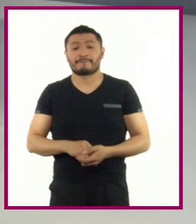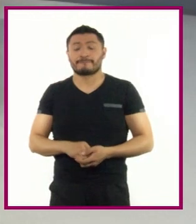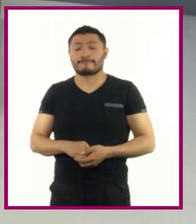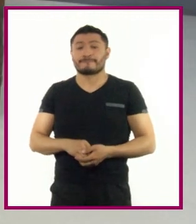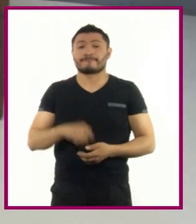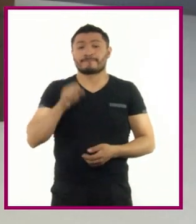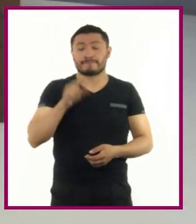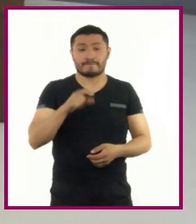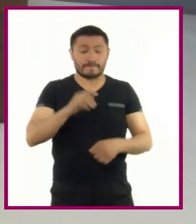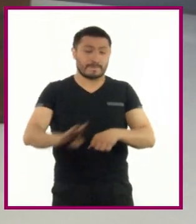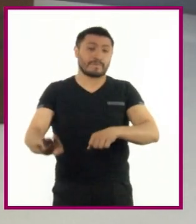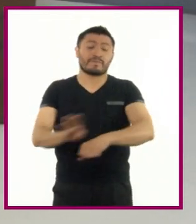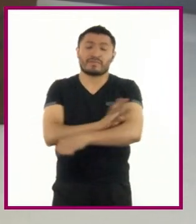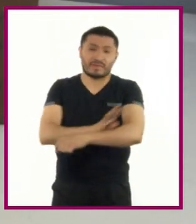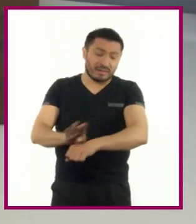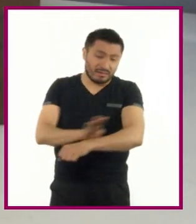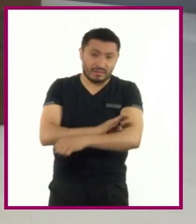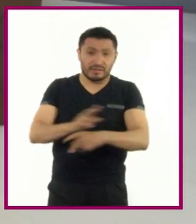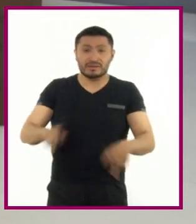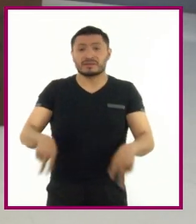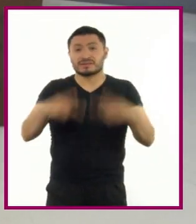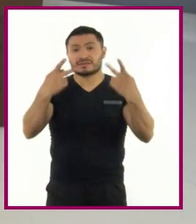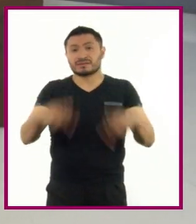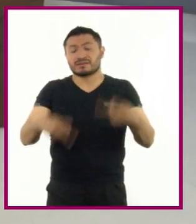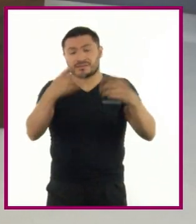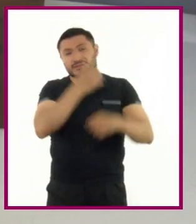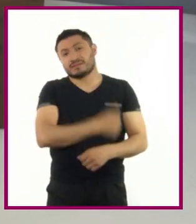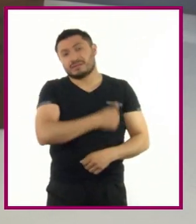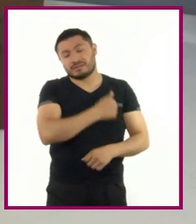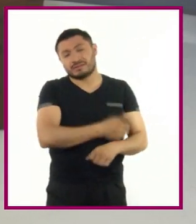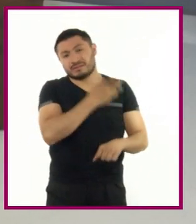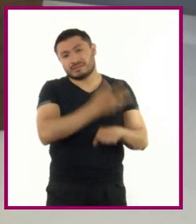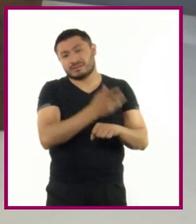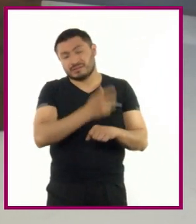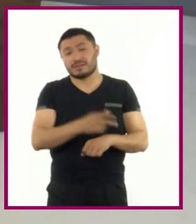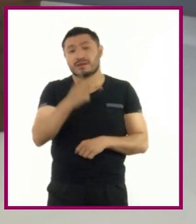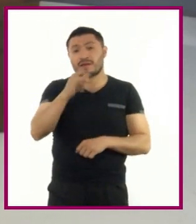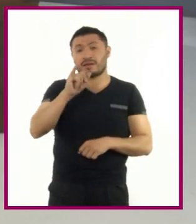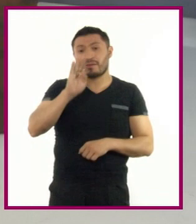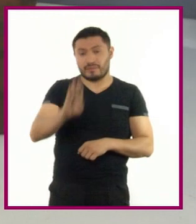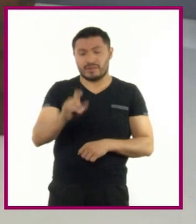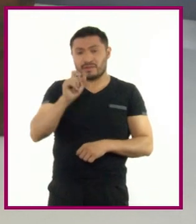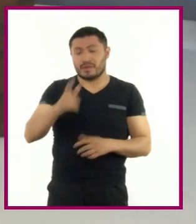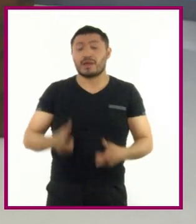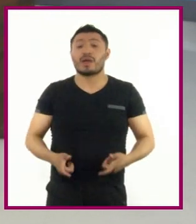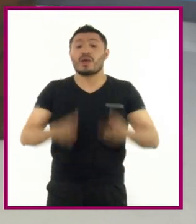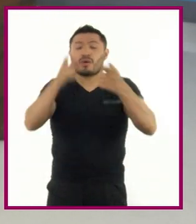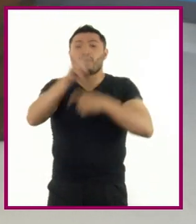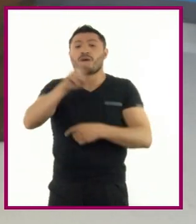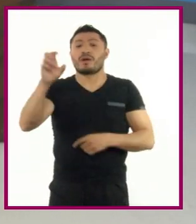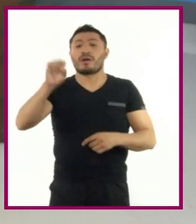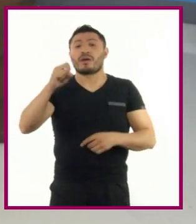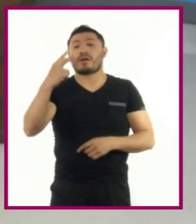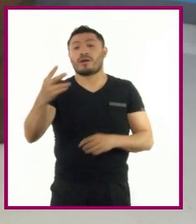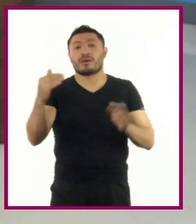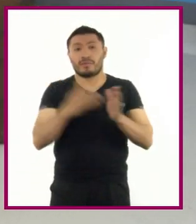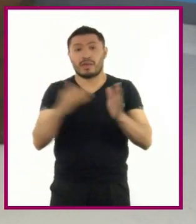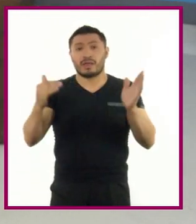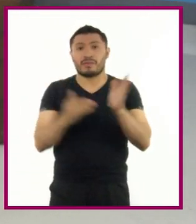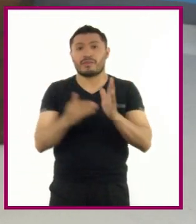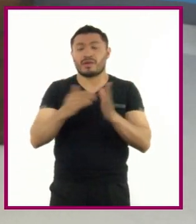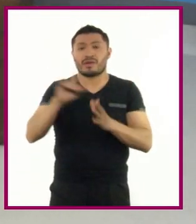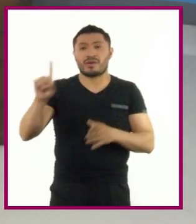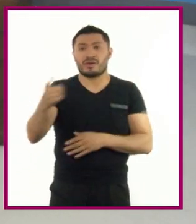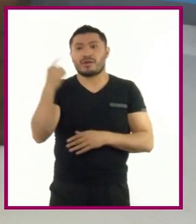Estados Unidos y Canadá. Además, el Producto Interno Bruto también creció de $262,000 millones